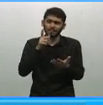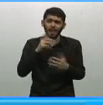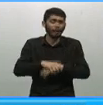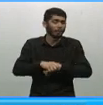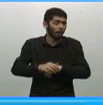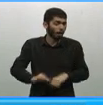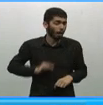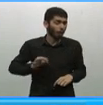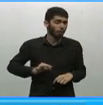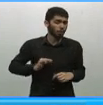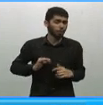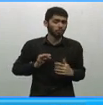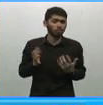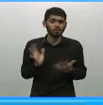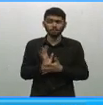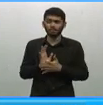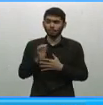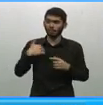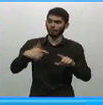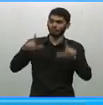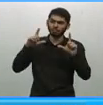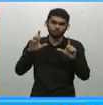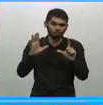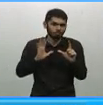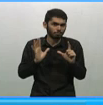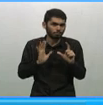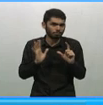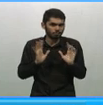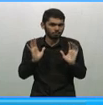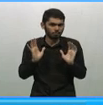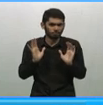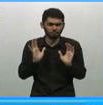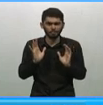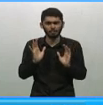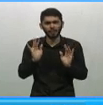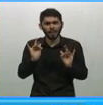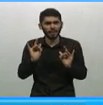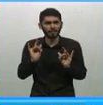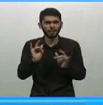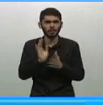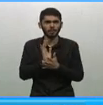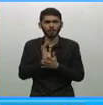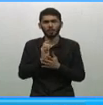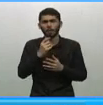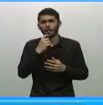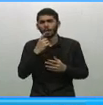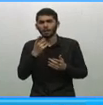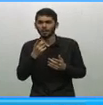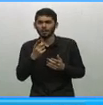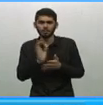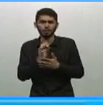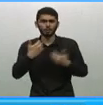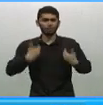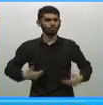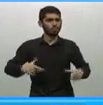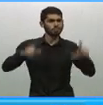muchos años entonces es difícil a veces el decir referente o o